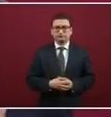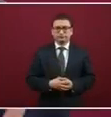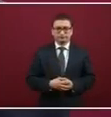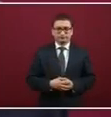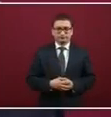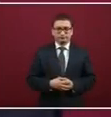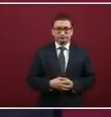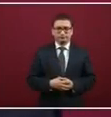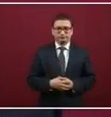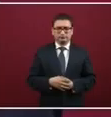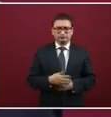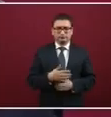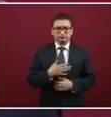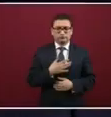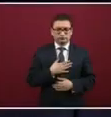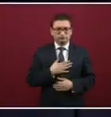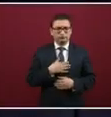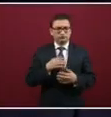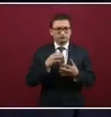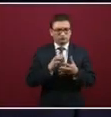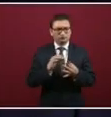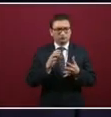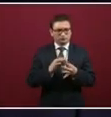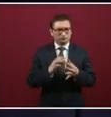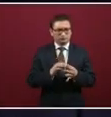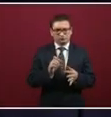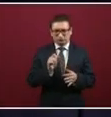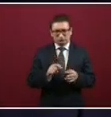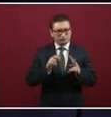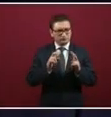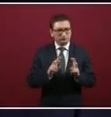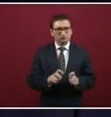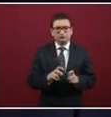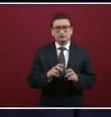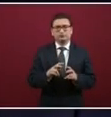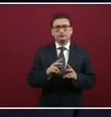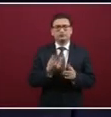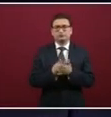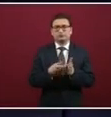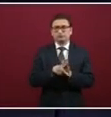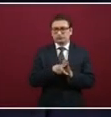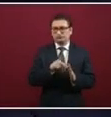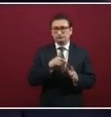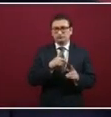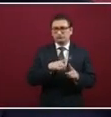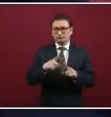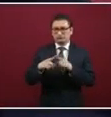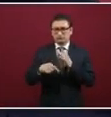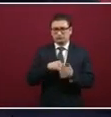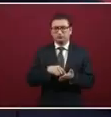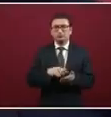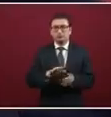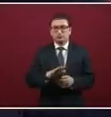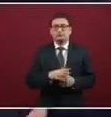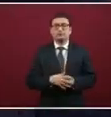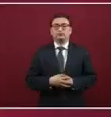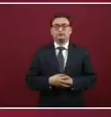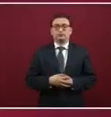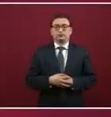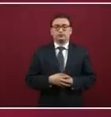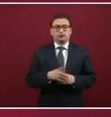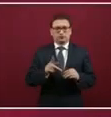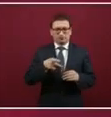Yo trato de hablar cada vez que puedo sobre este tema en las plazas, pero ya se